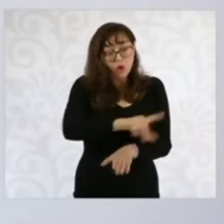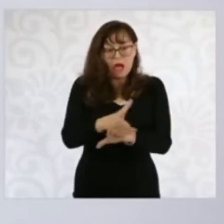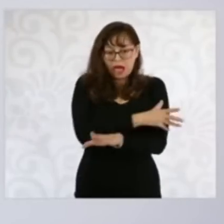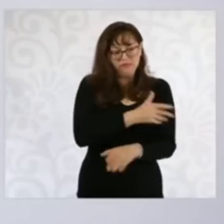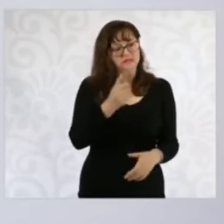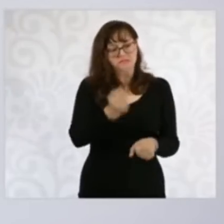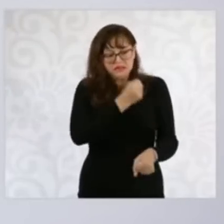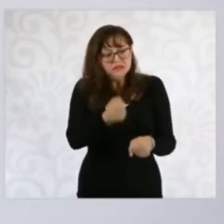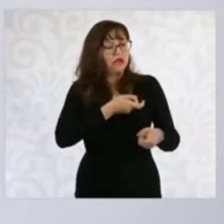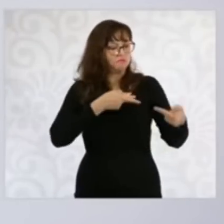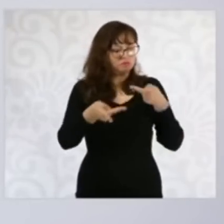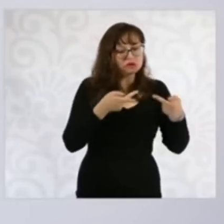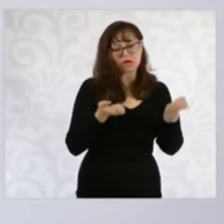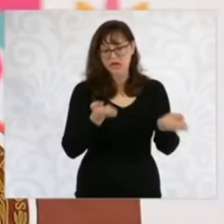hacer.